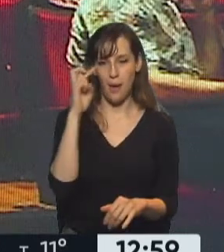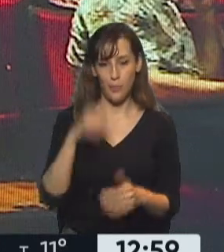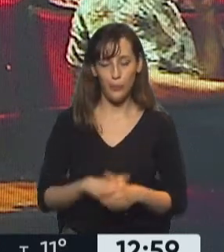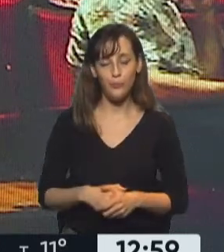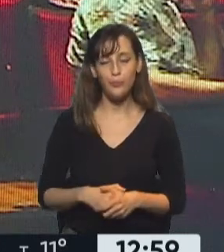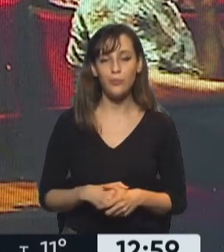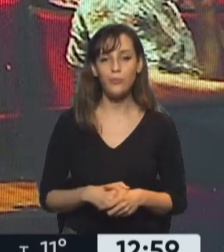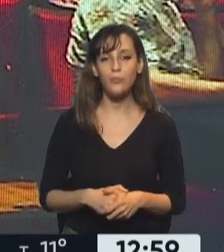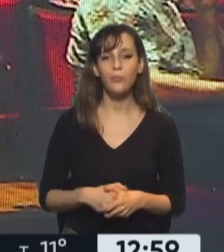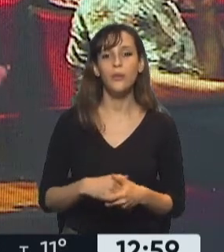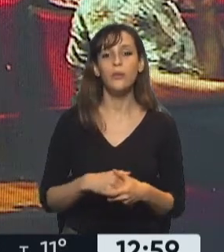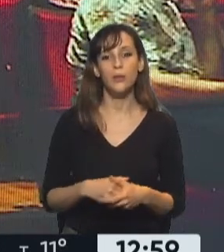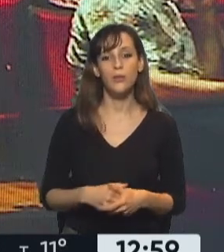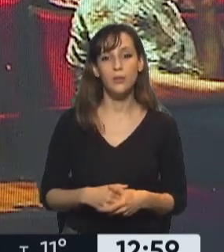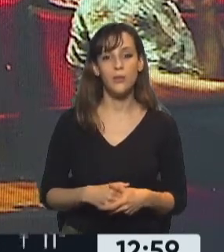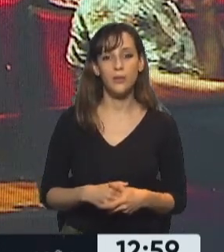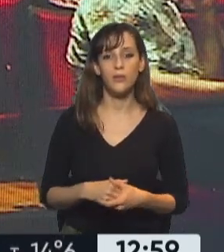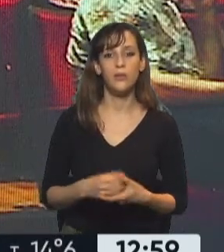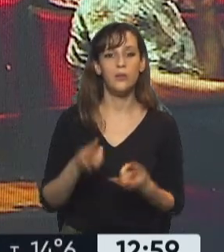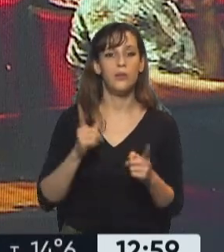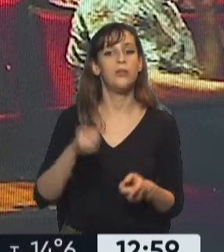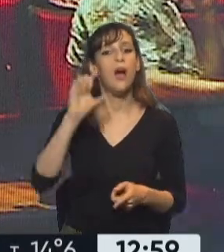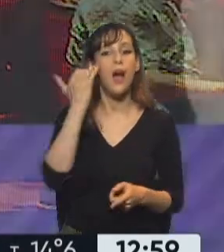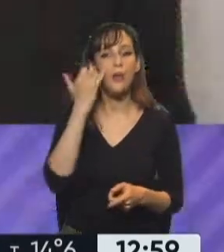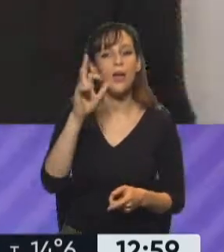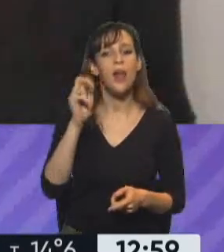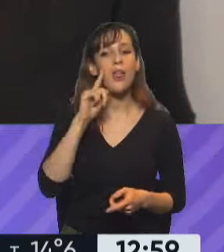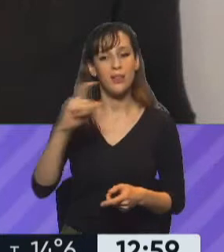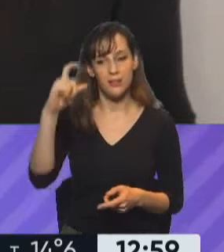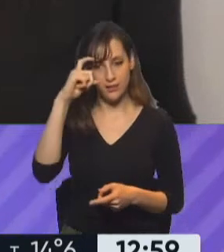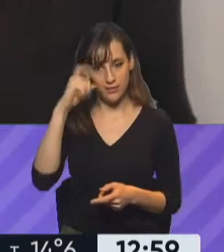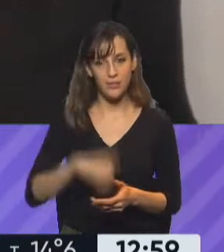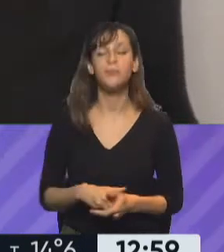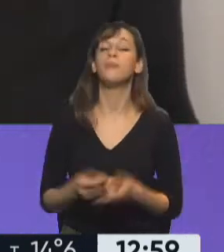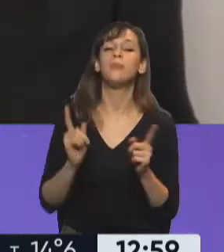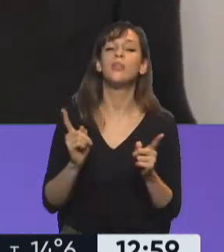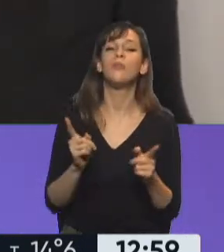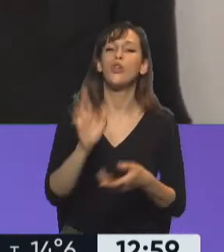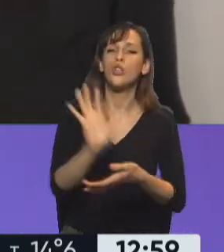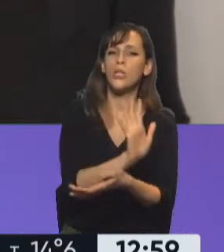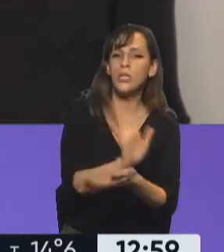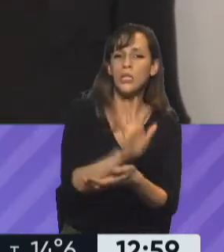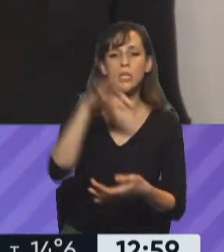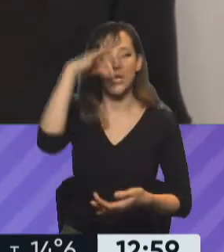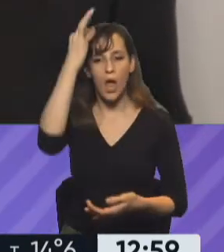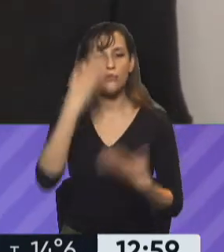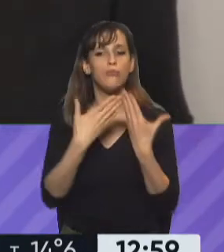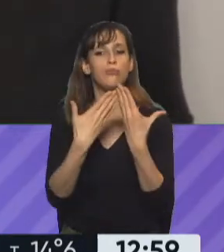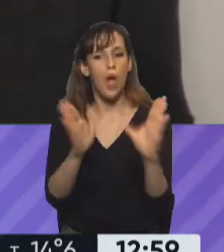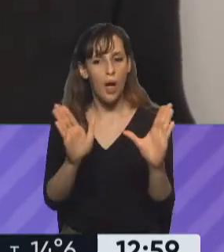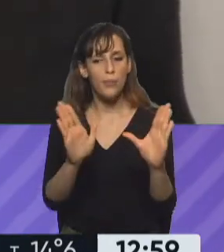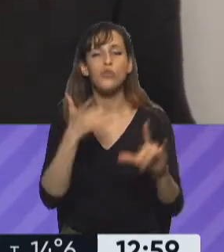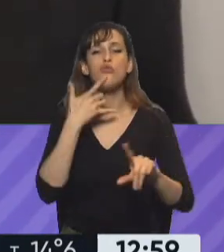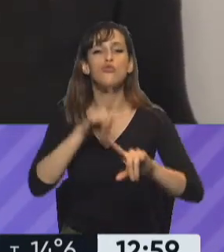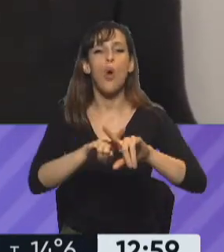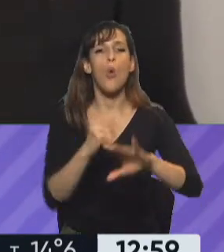Nuevo encuentro con Gabriela Radich. Gaby, bueno, seguramente después del anuncio de la reapertura de cines, de teatro y la posibilidad de música en vivo en la ciudad de Buenos